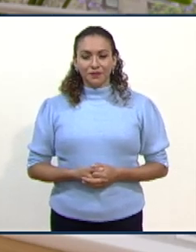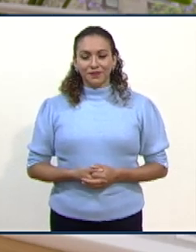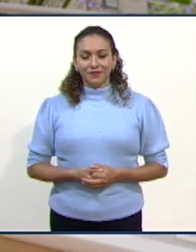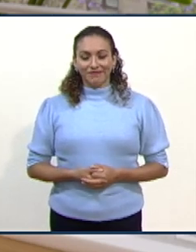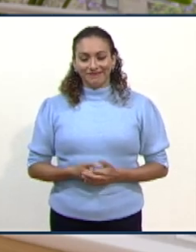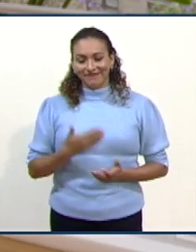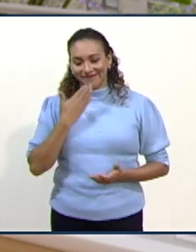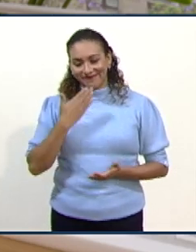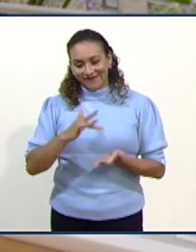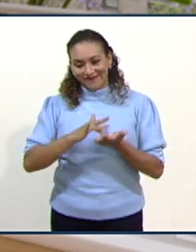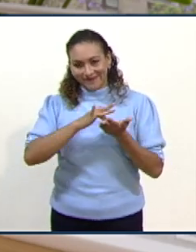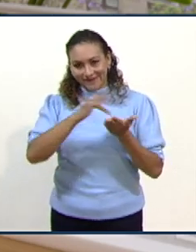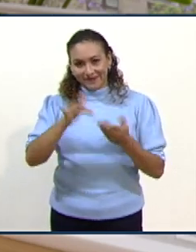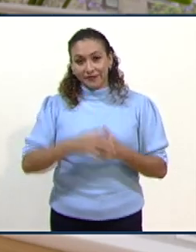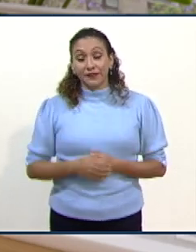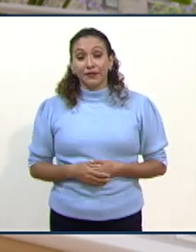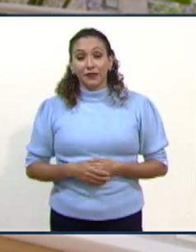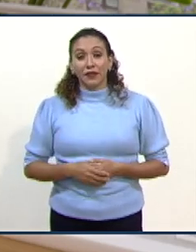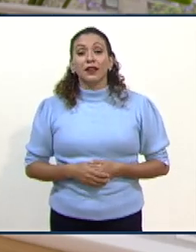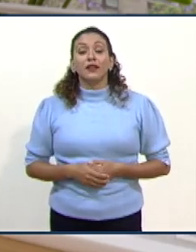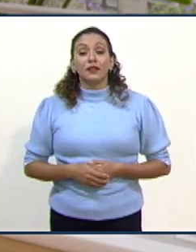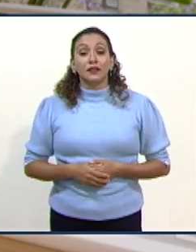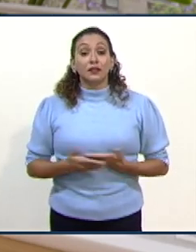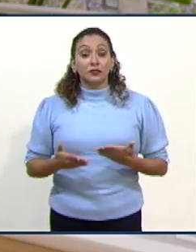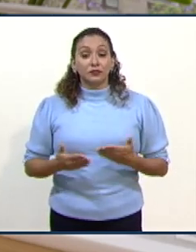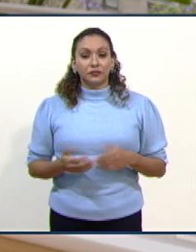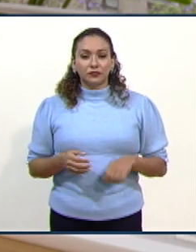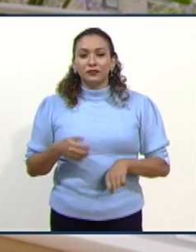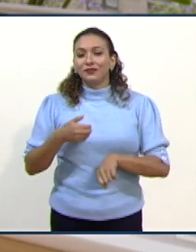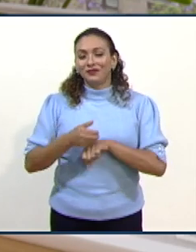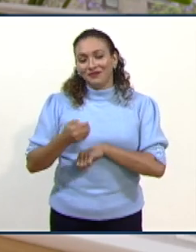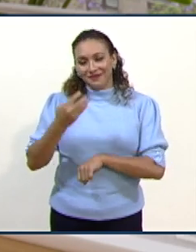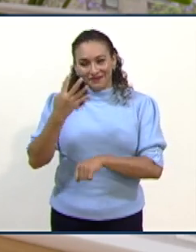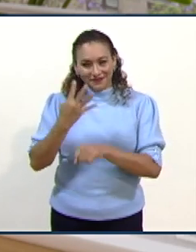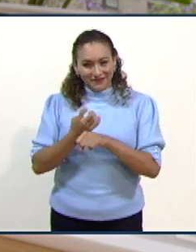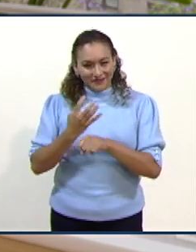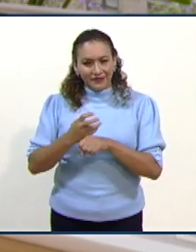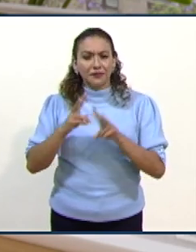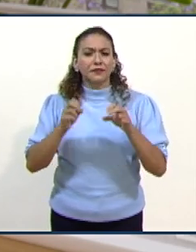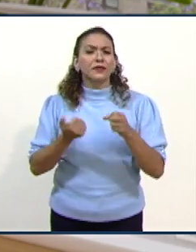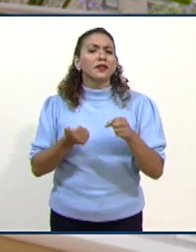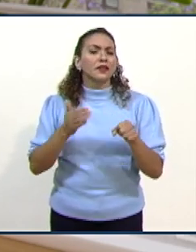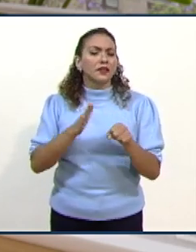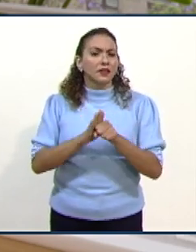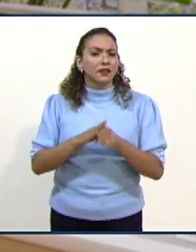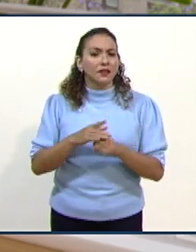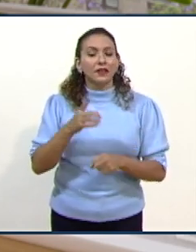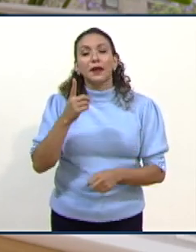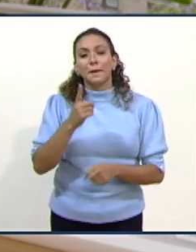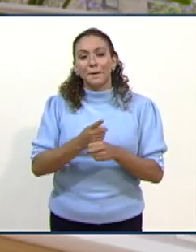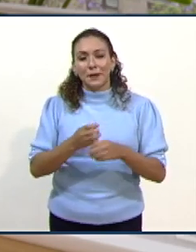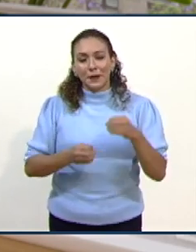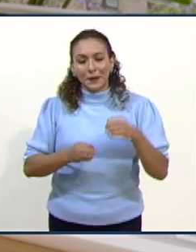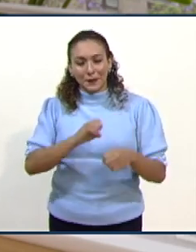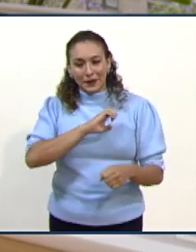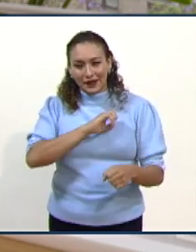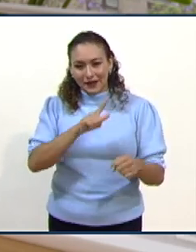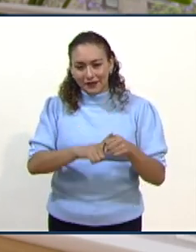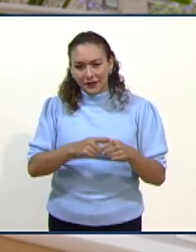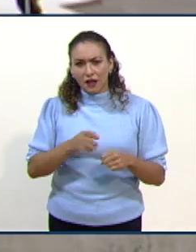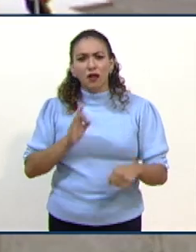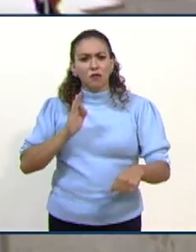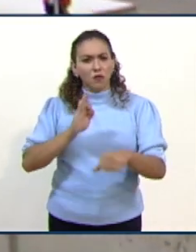Gracias a Jesús por la información. Y el cuarto tribunal colegiado en materia administrativa del primer circuito otorgó un amparo para que